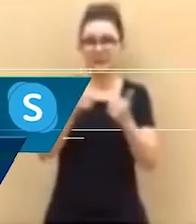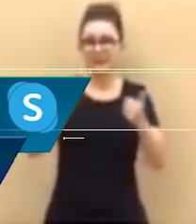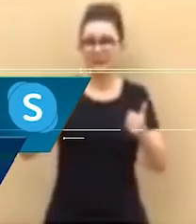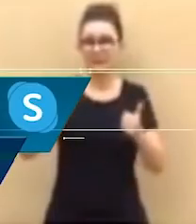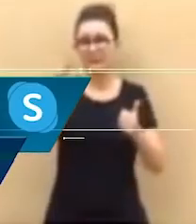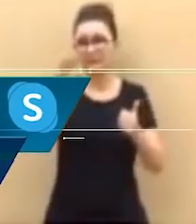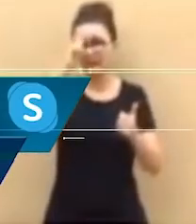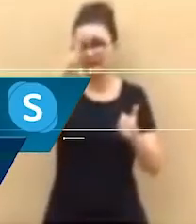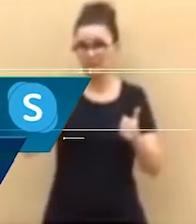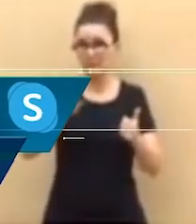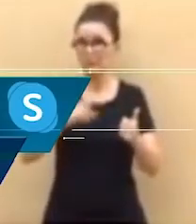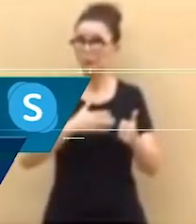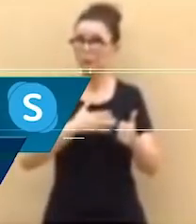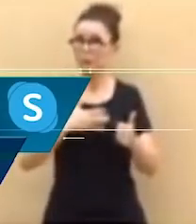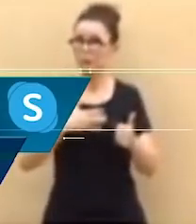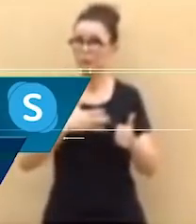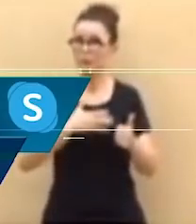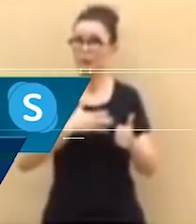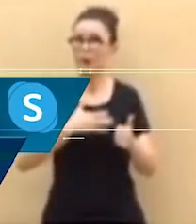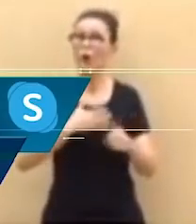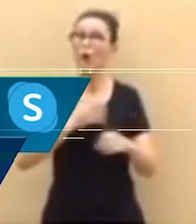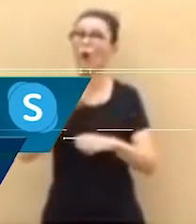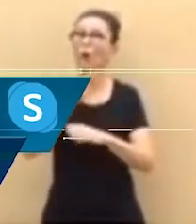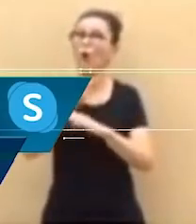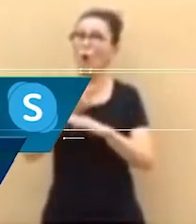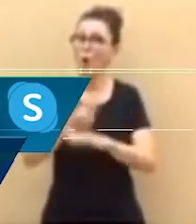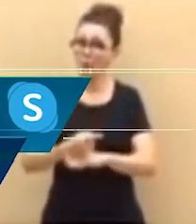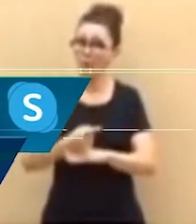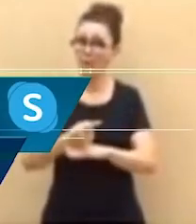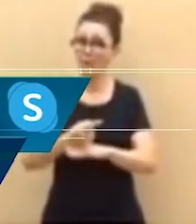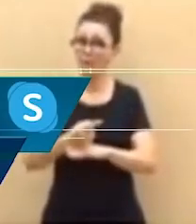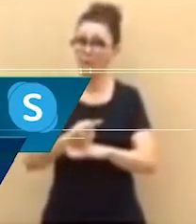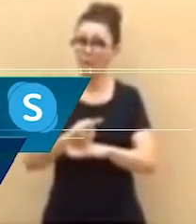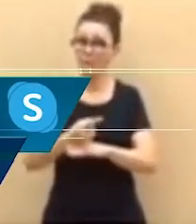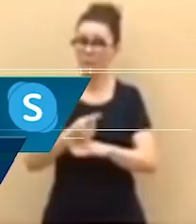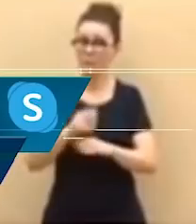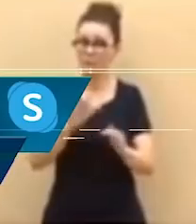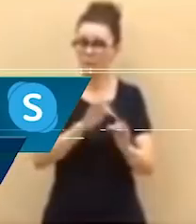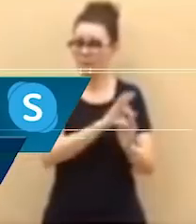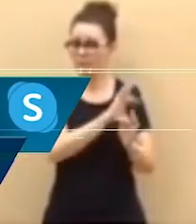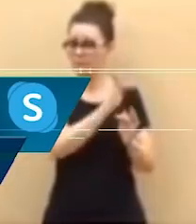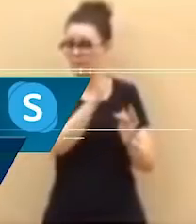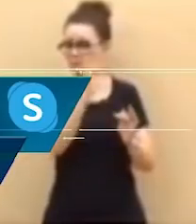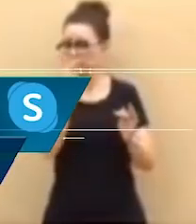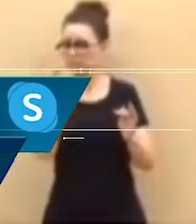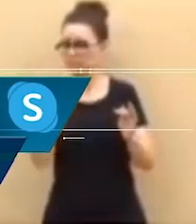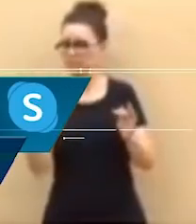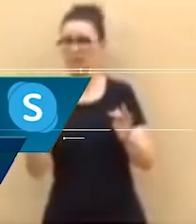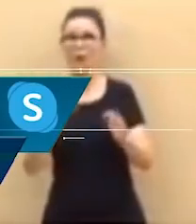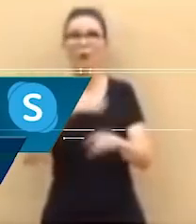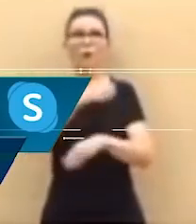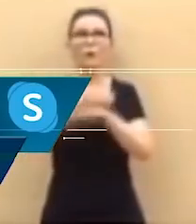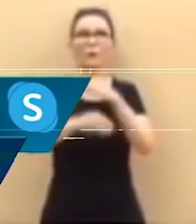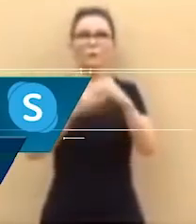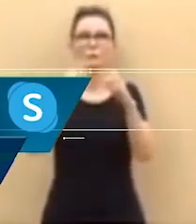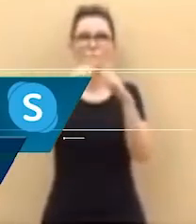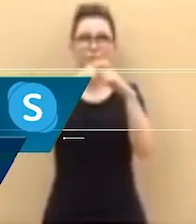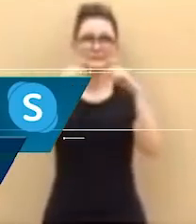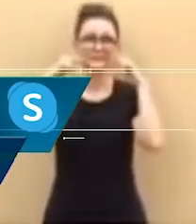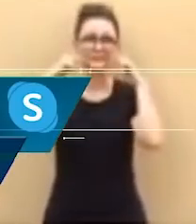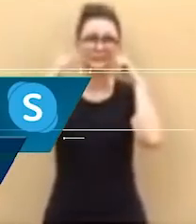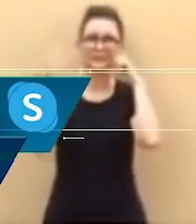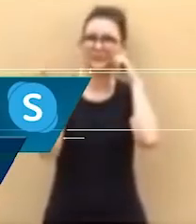consiguiendo que haya una mayor presión social, como mínimo, para conseguir poner a este gobierno contra las cuerdas. Si no, va a ser muy difícil que la cosa